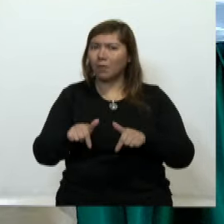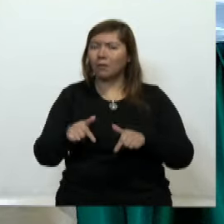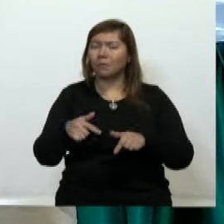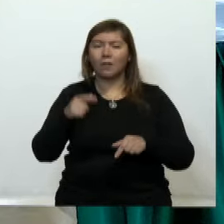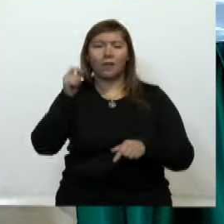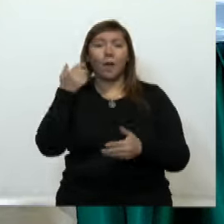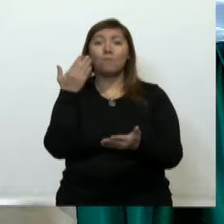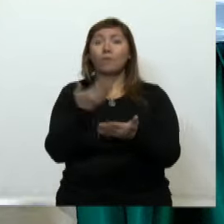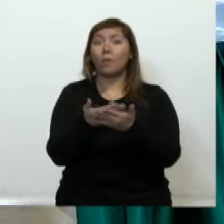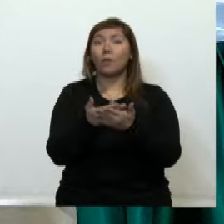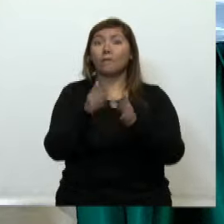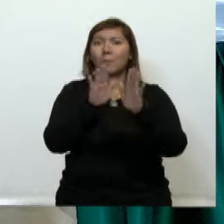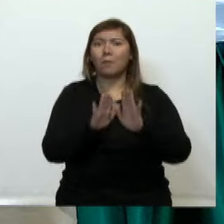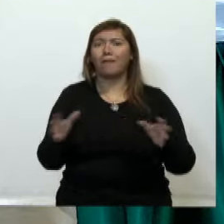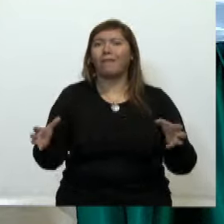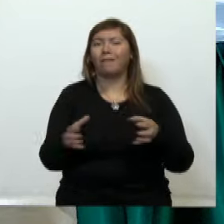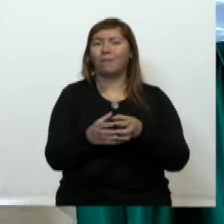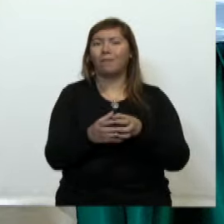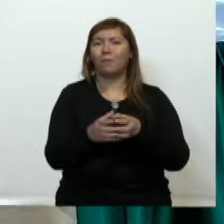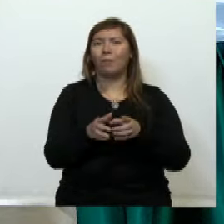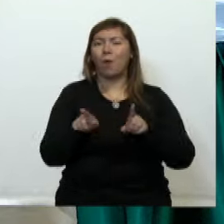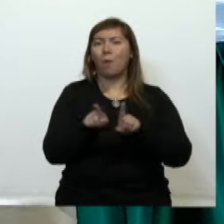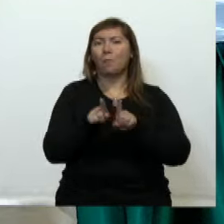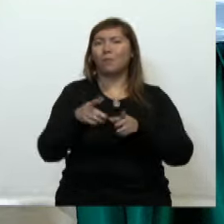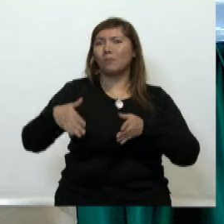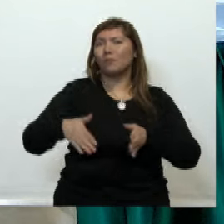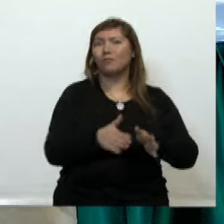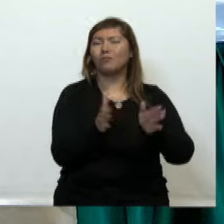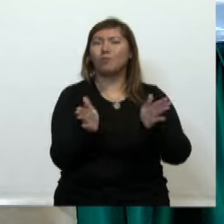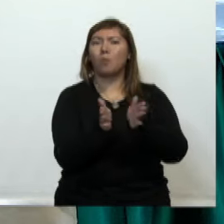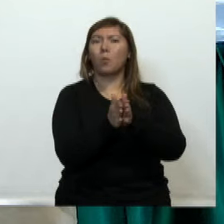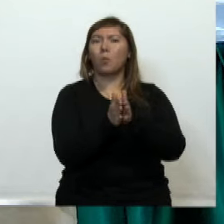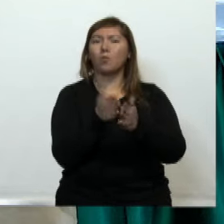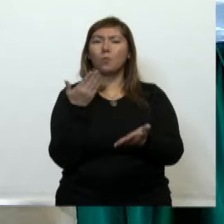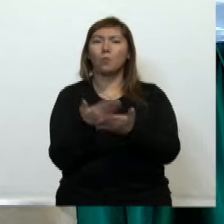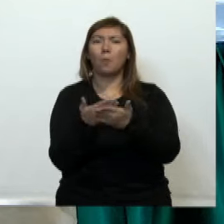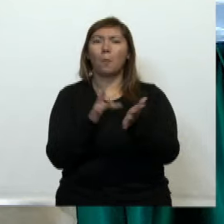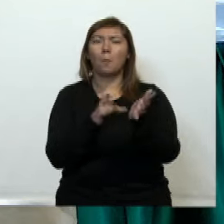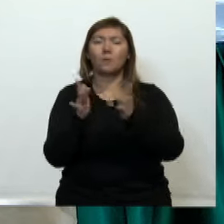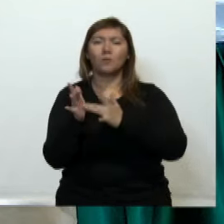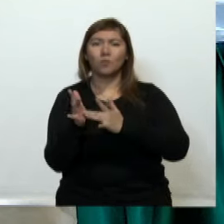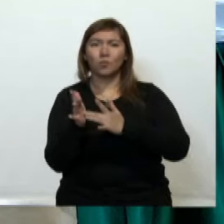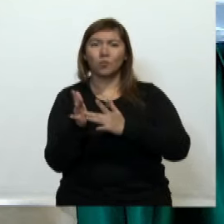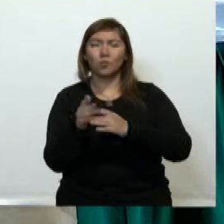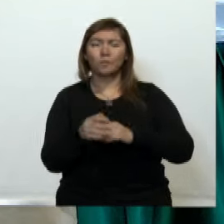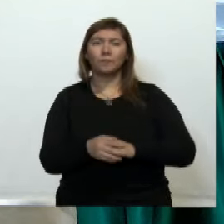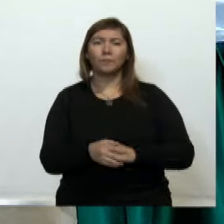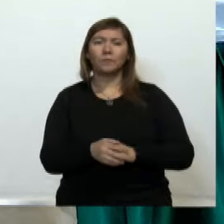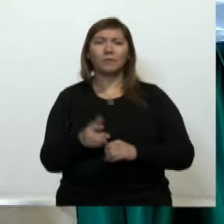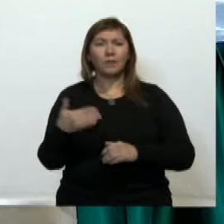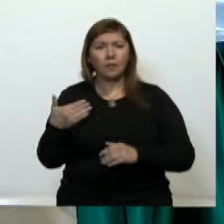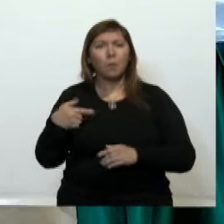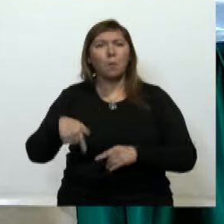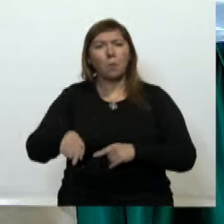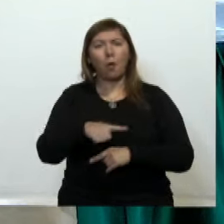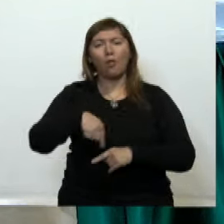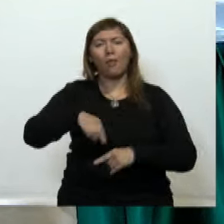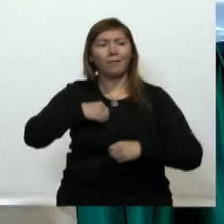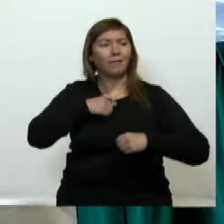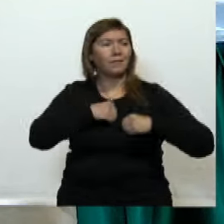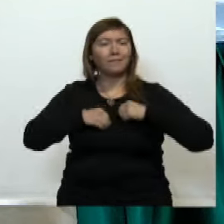de Jesús de tirar para el mismo lado, frente a la propuesta de Jesús de poder realmente sentirnos